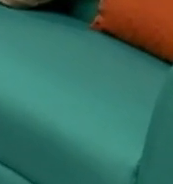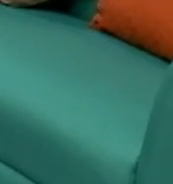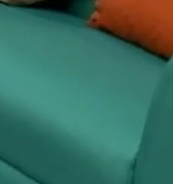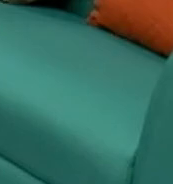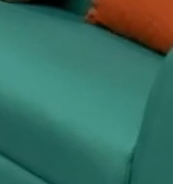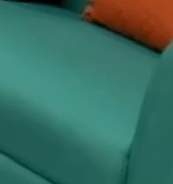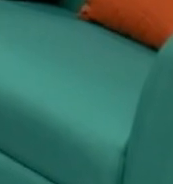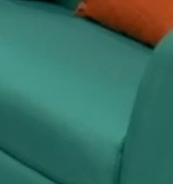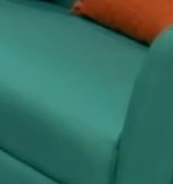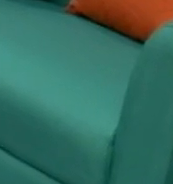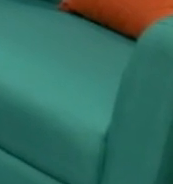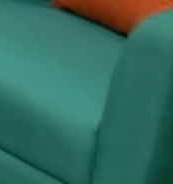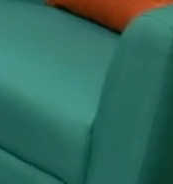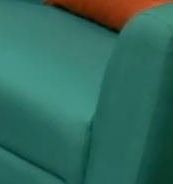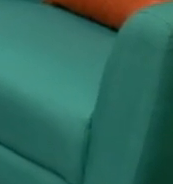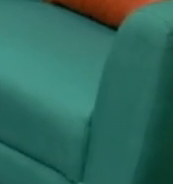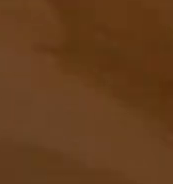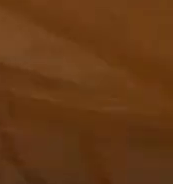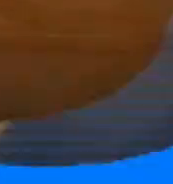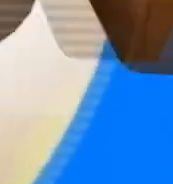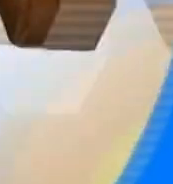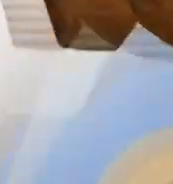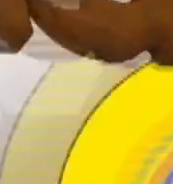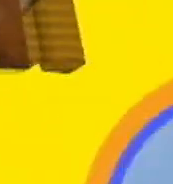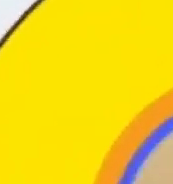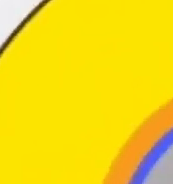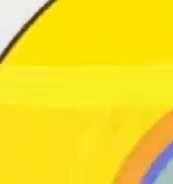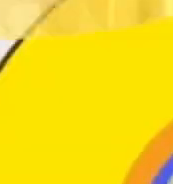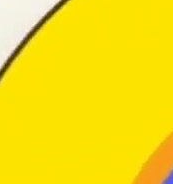mañana. Así es, los invitamos a las 8 de la mañana.